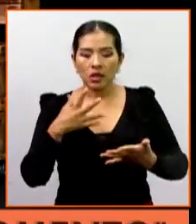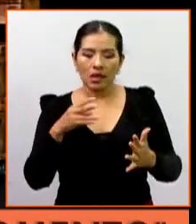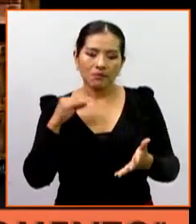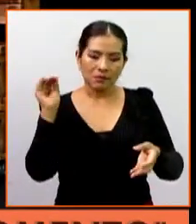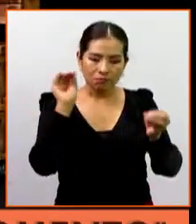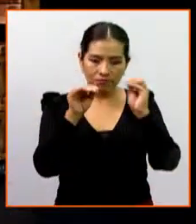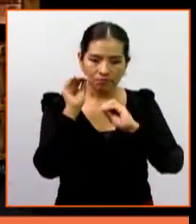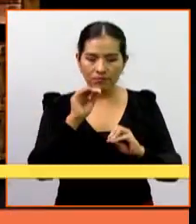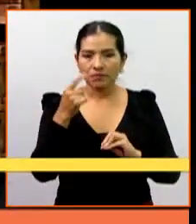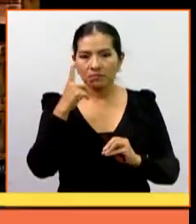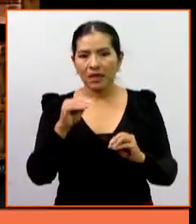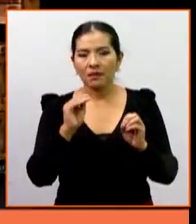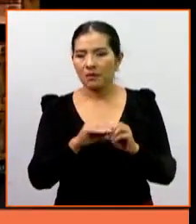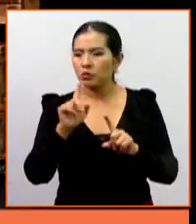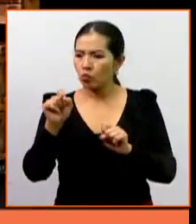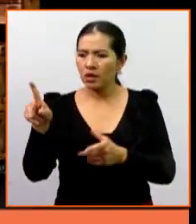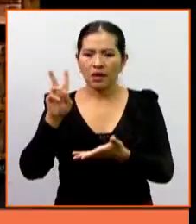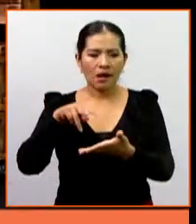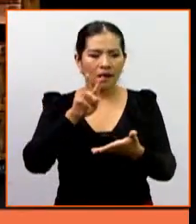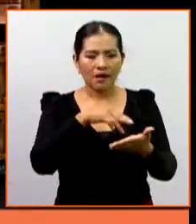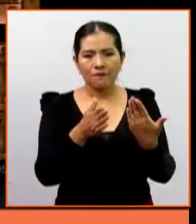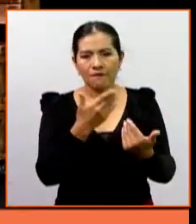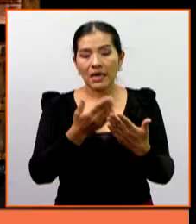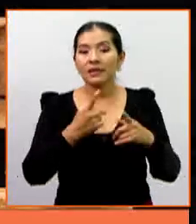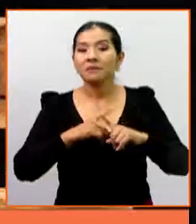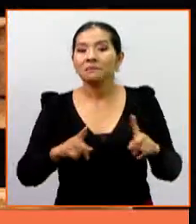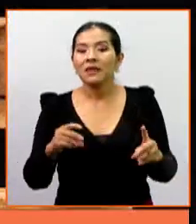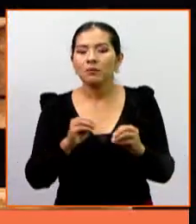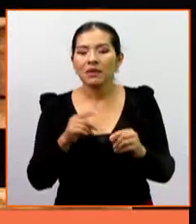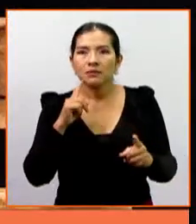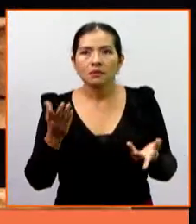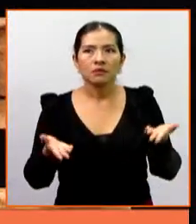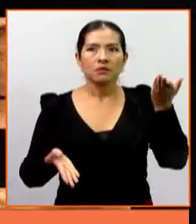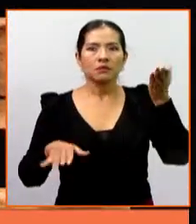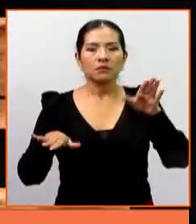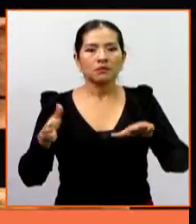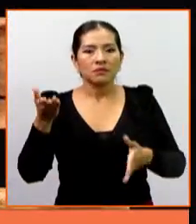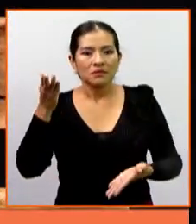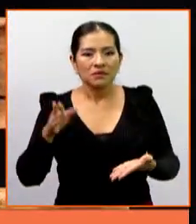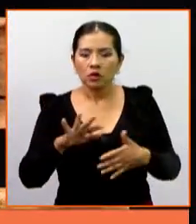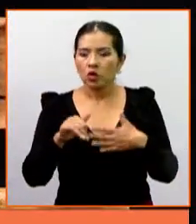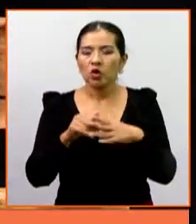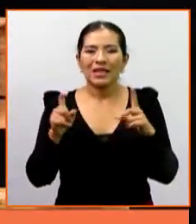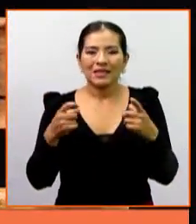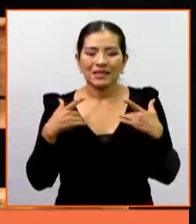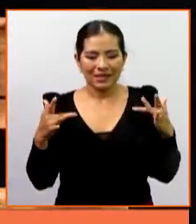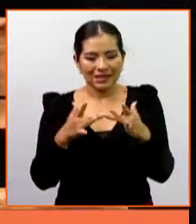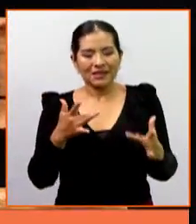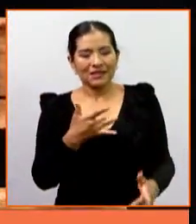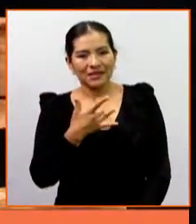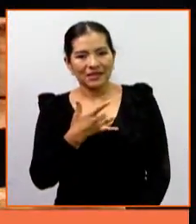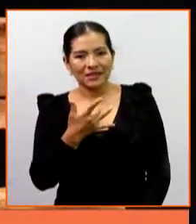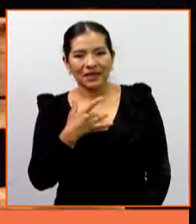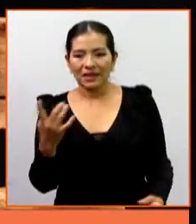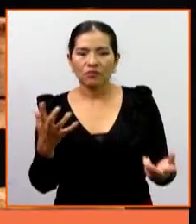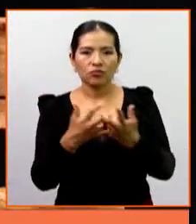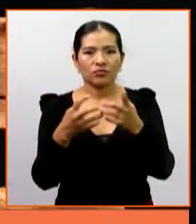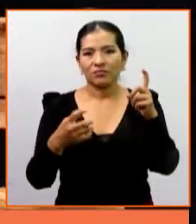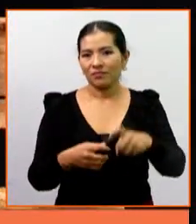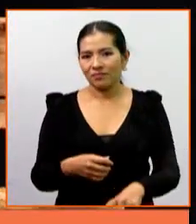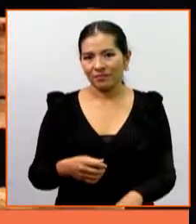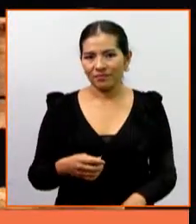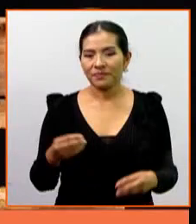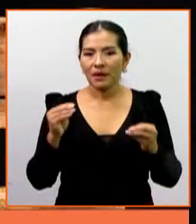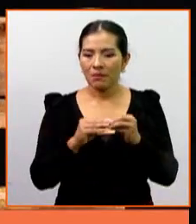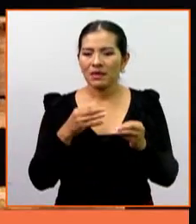los acentos, el aire, el sentir, el soniquete que se llama dentro del flamenco, tienes que ensayar y tienes que sentirlo. Te la hago cortita para no